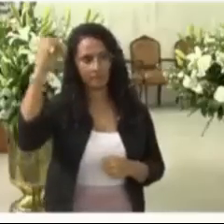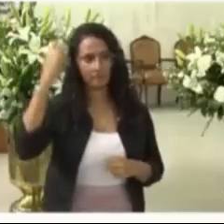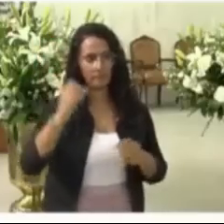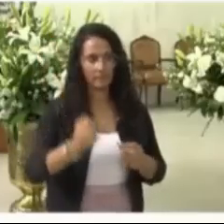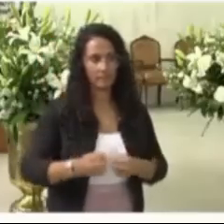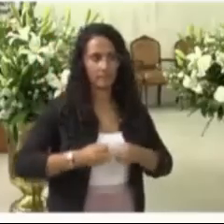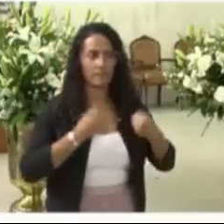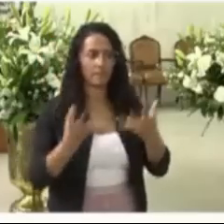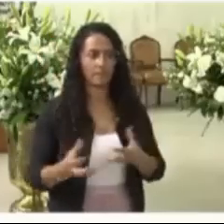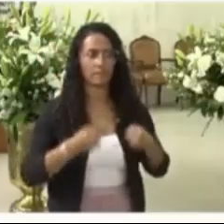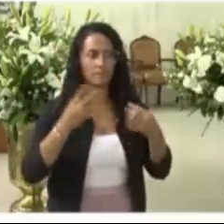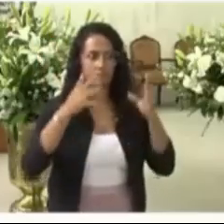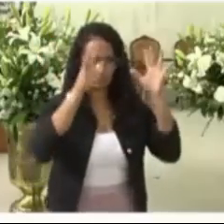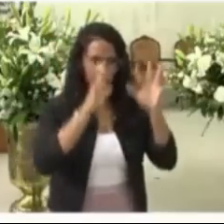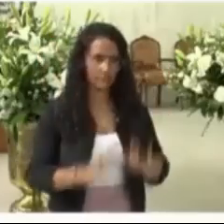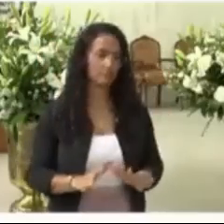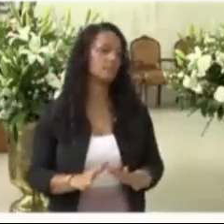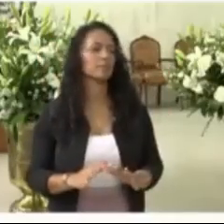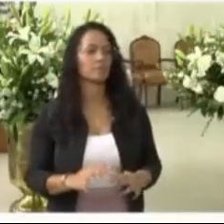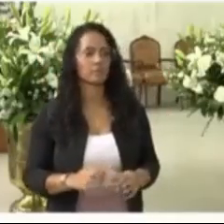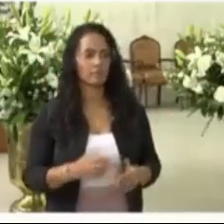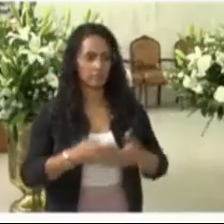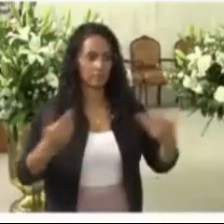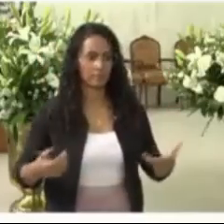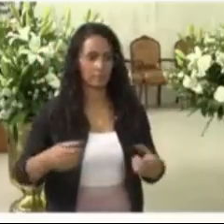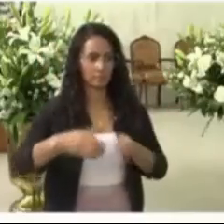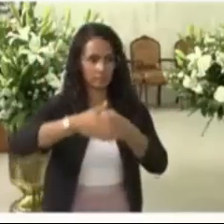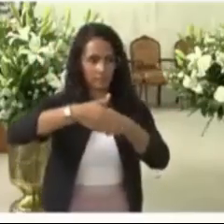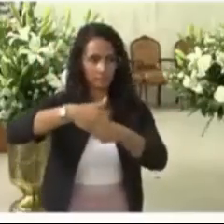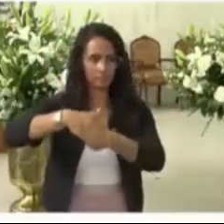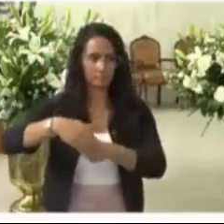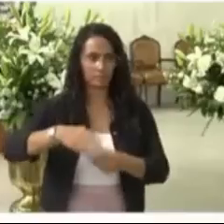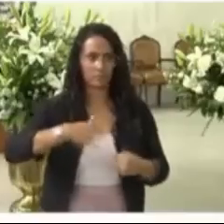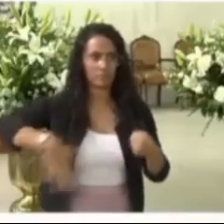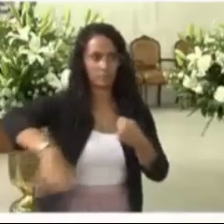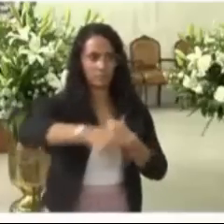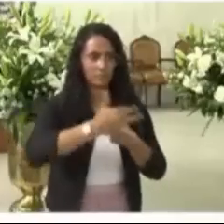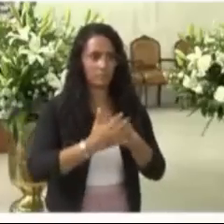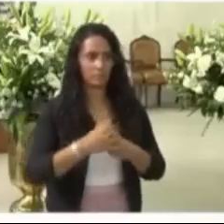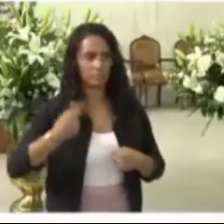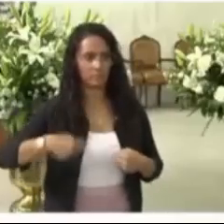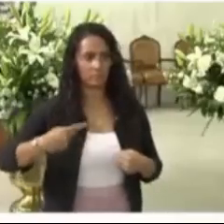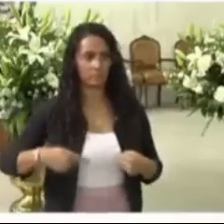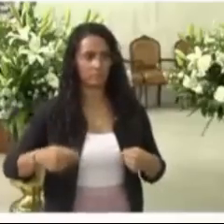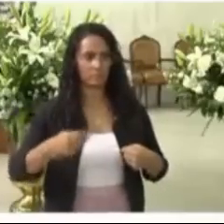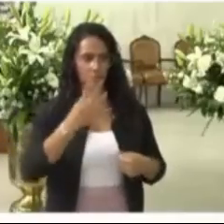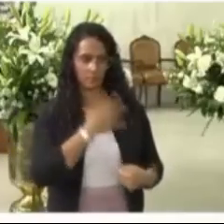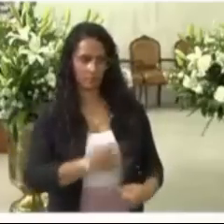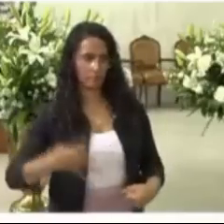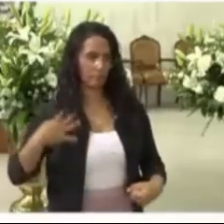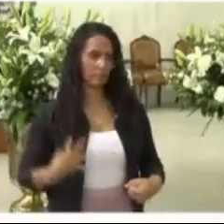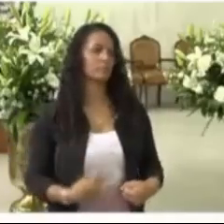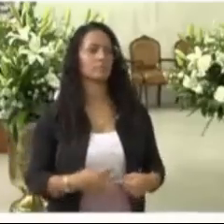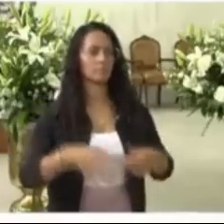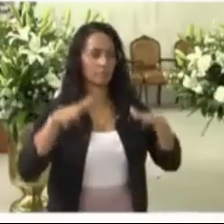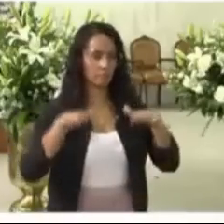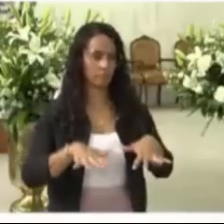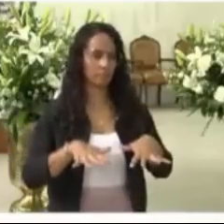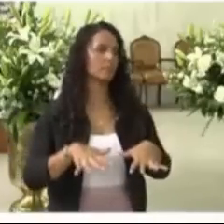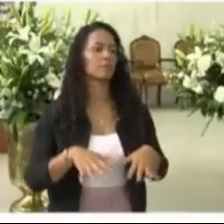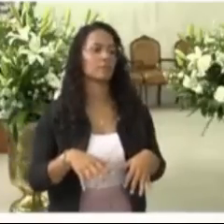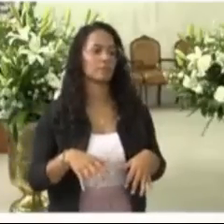los levitas se vistieran de sus vestiduras y alabaran y glorificaran el nombre del Señor. Y en